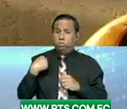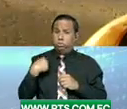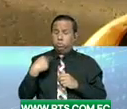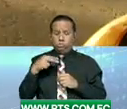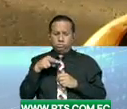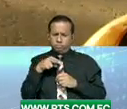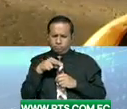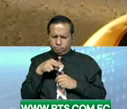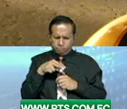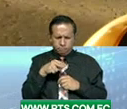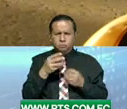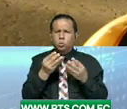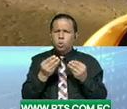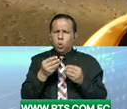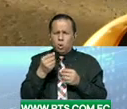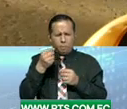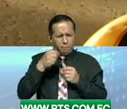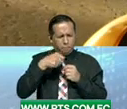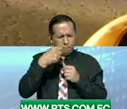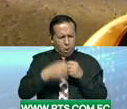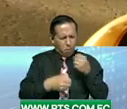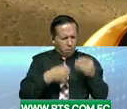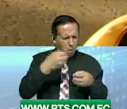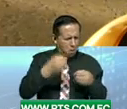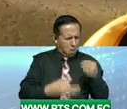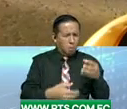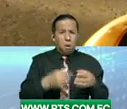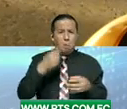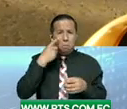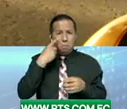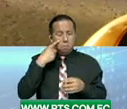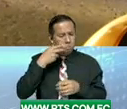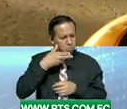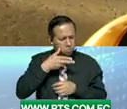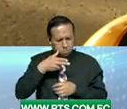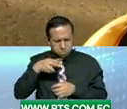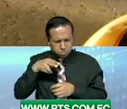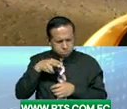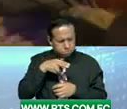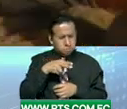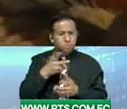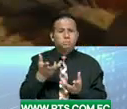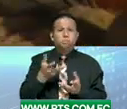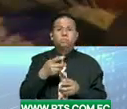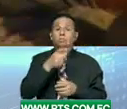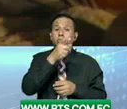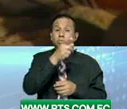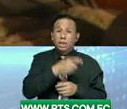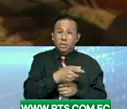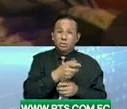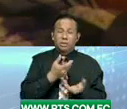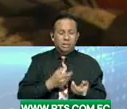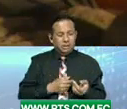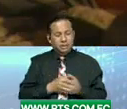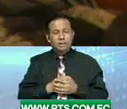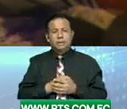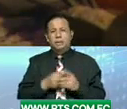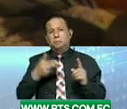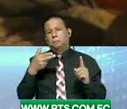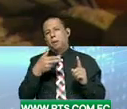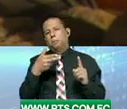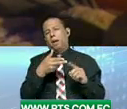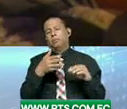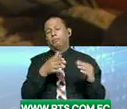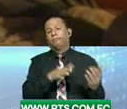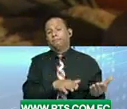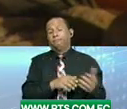casquillos calibre 9 milímetros que están cerca del cuerpo del ciudadano que fue asesinado en este